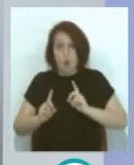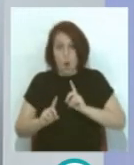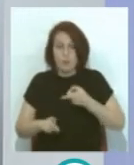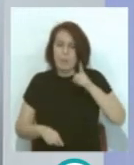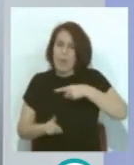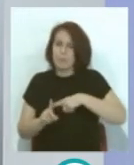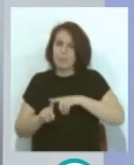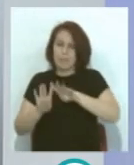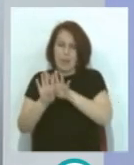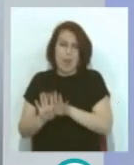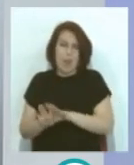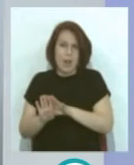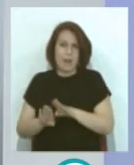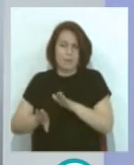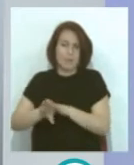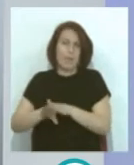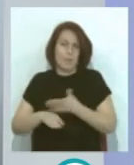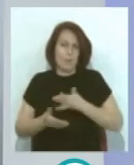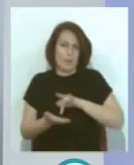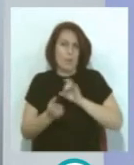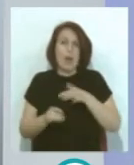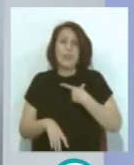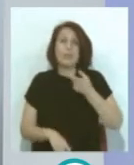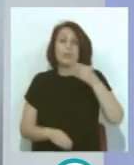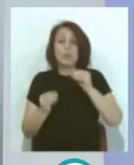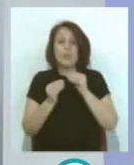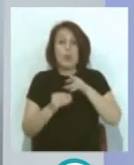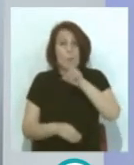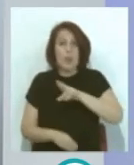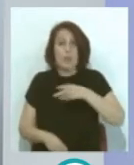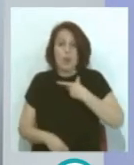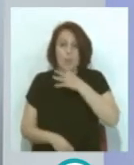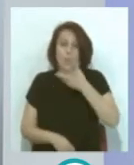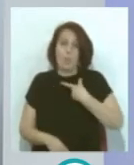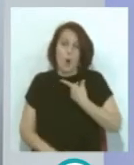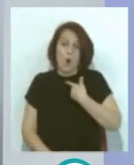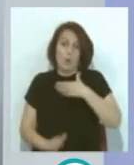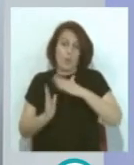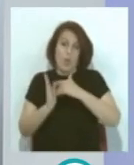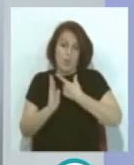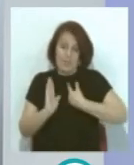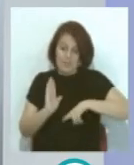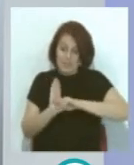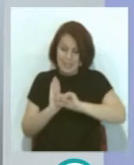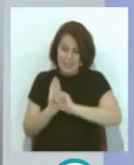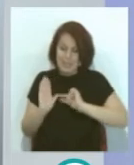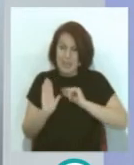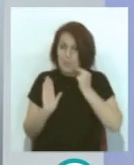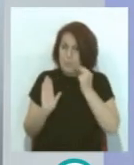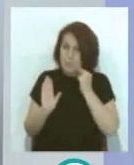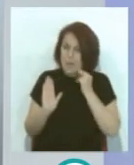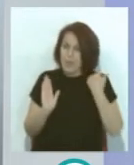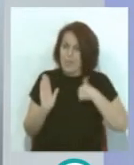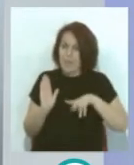de Salvi, y la recuperación de Rubén Sobrino, que después de la cláusula del frente al conjunto Che, va a tener la